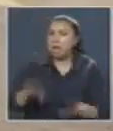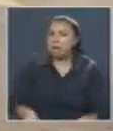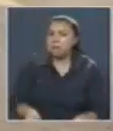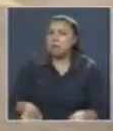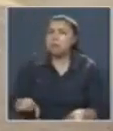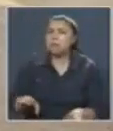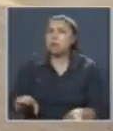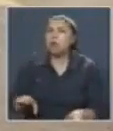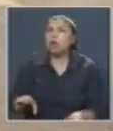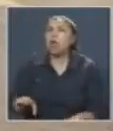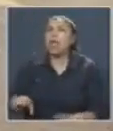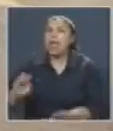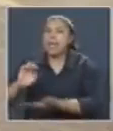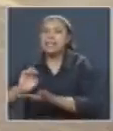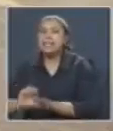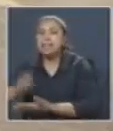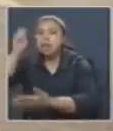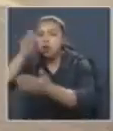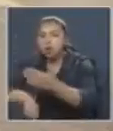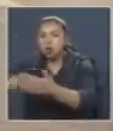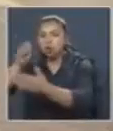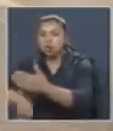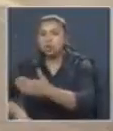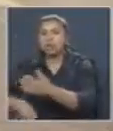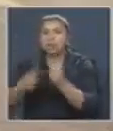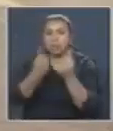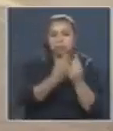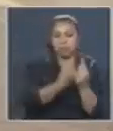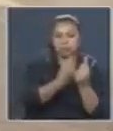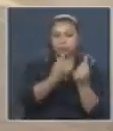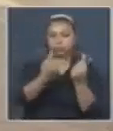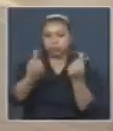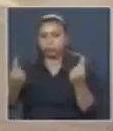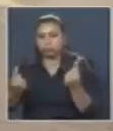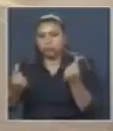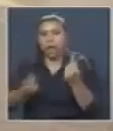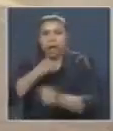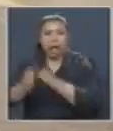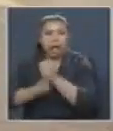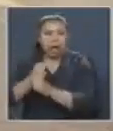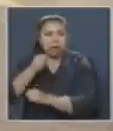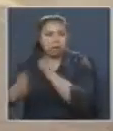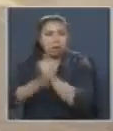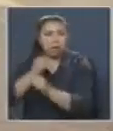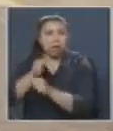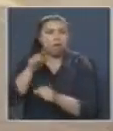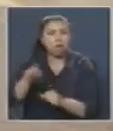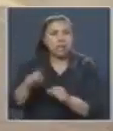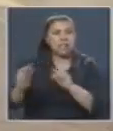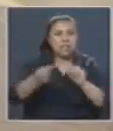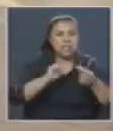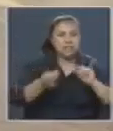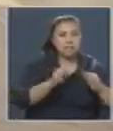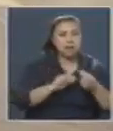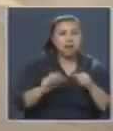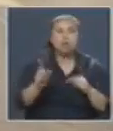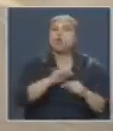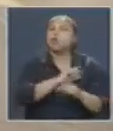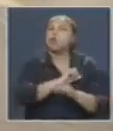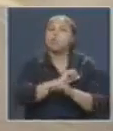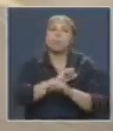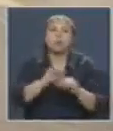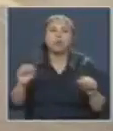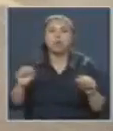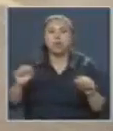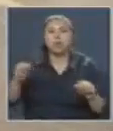estado quienes lo siguen contratando por largos periodos de año esta es la realidad sobre la que se da este debate no nos podemos hacer